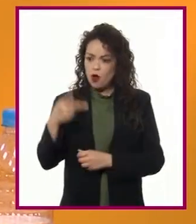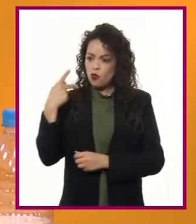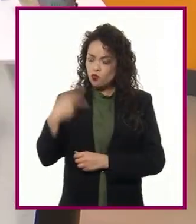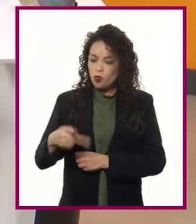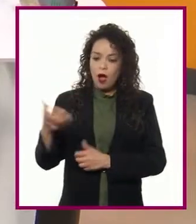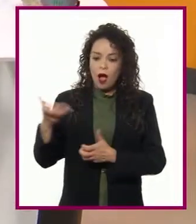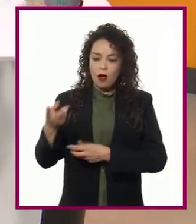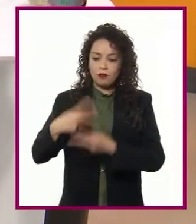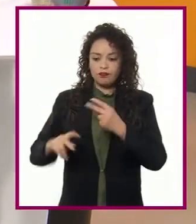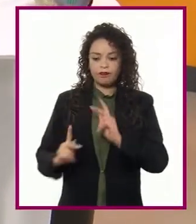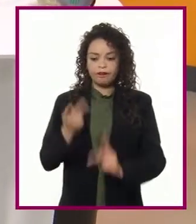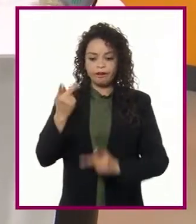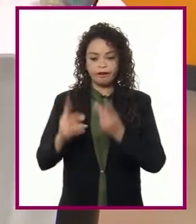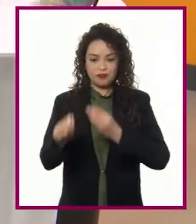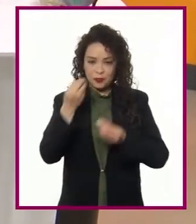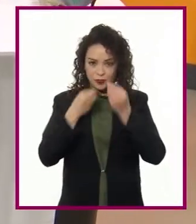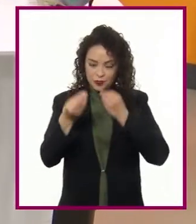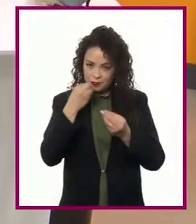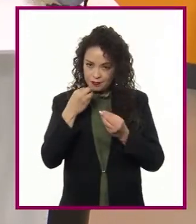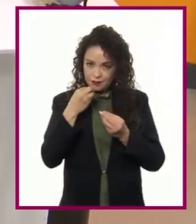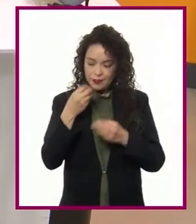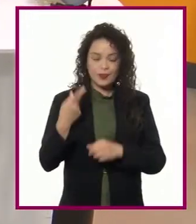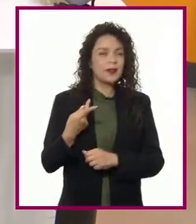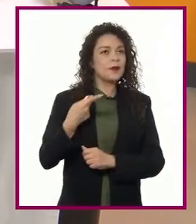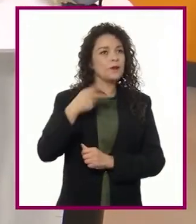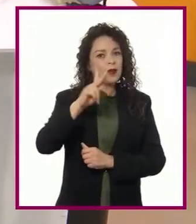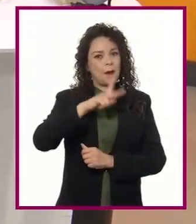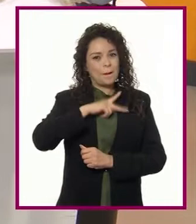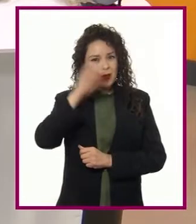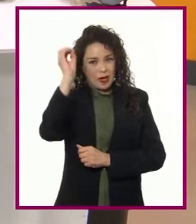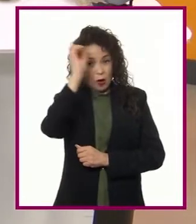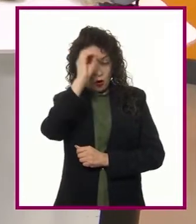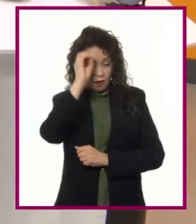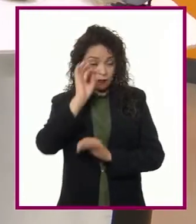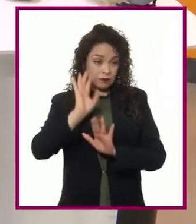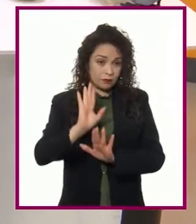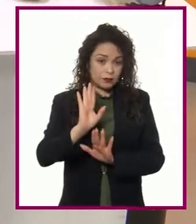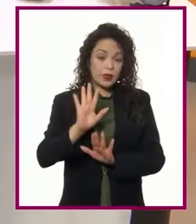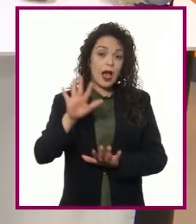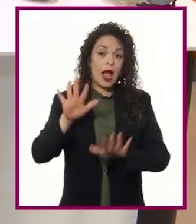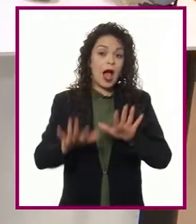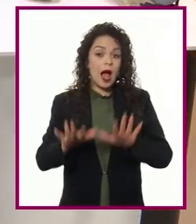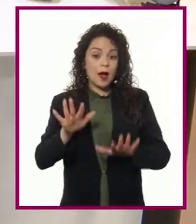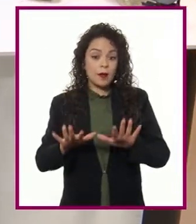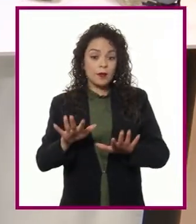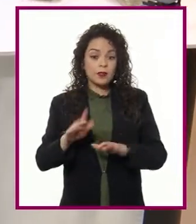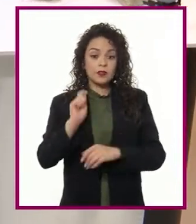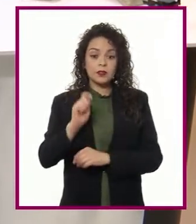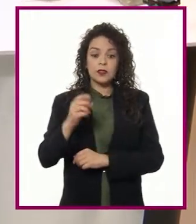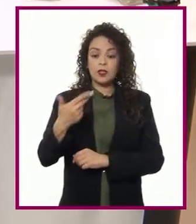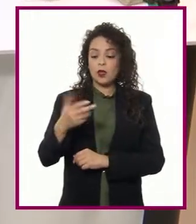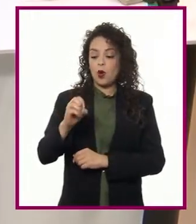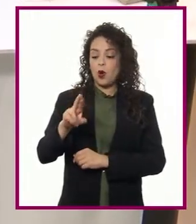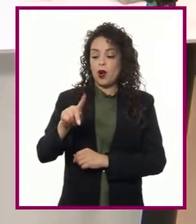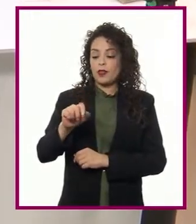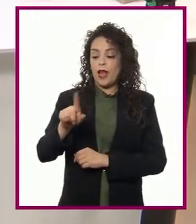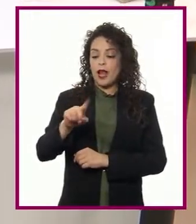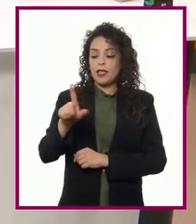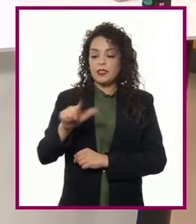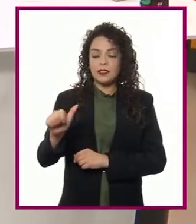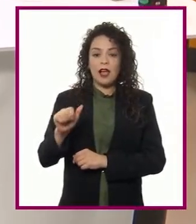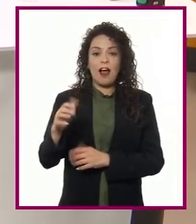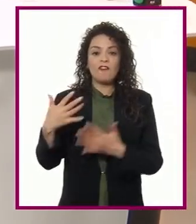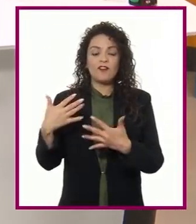alimentos. Pero pienso que en algunas ocasiones conseguir hortalizas frescas es muy difícil, además